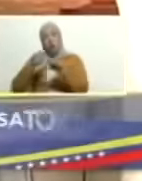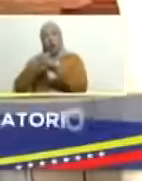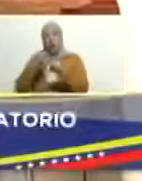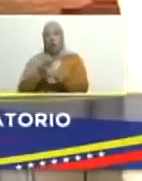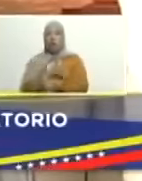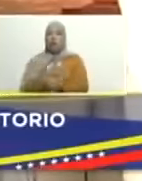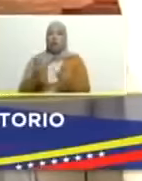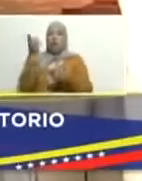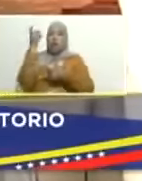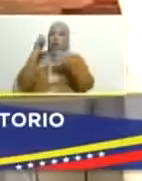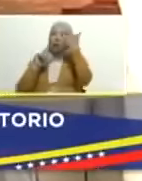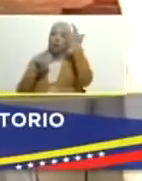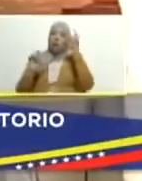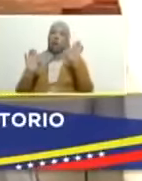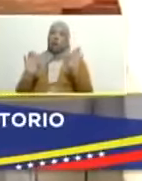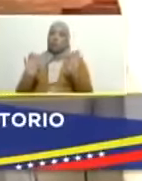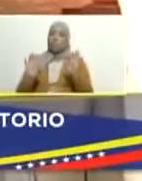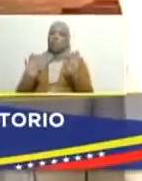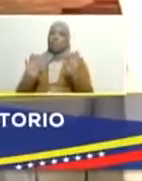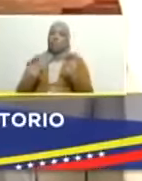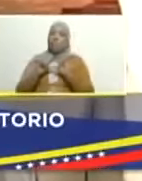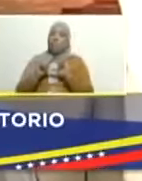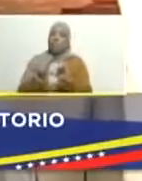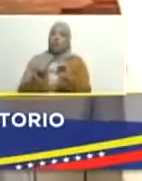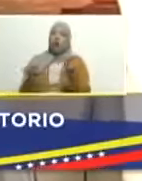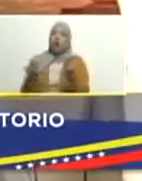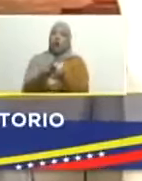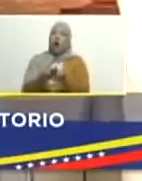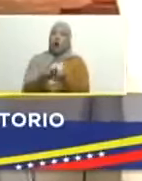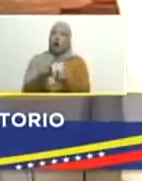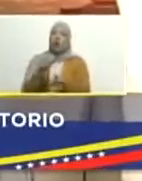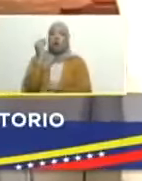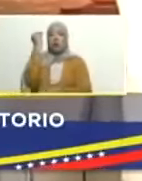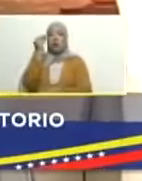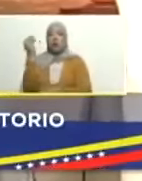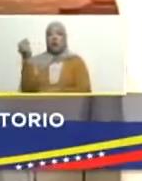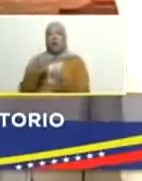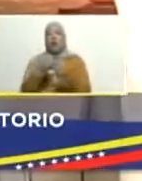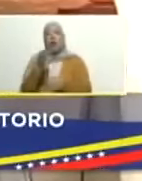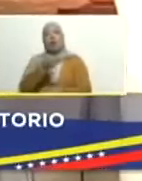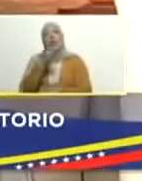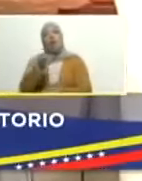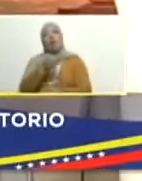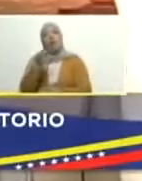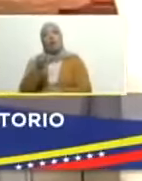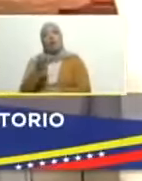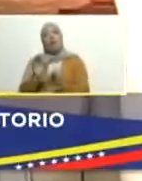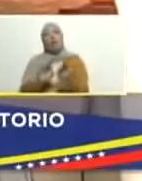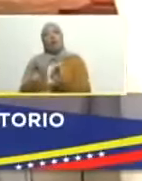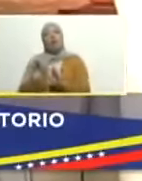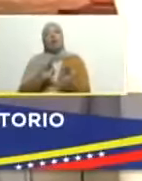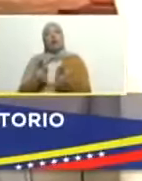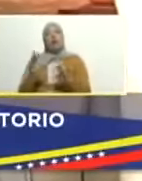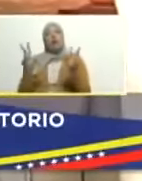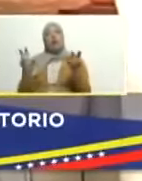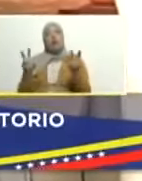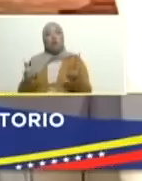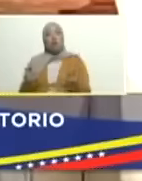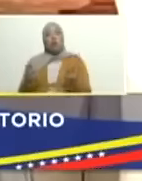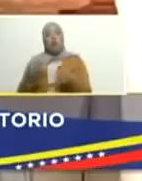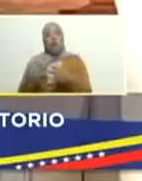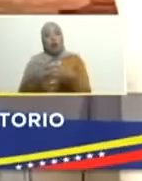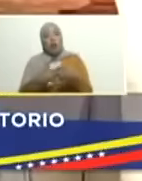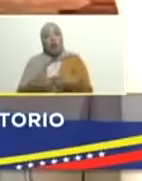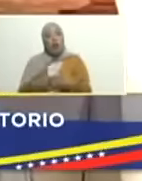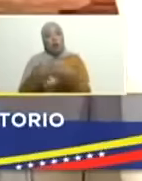del comandante Hugo Chávez, estamos, como él siempre quiso, preparados para una nueva etapa con los Estados Unidos